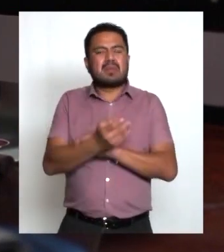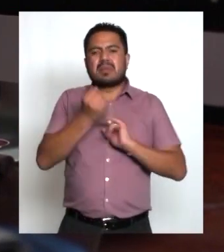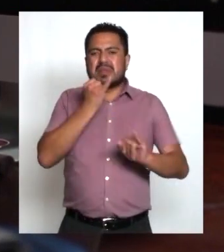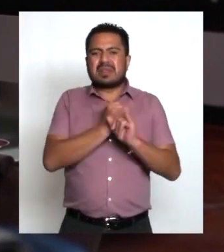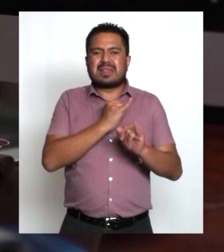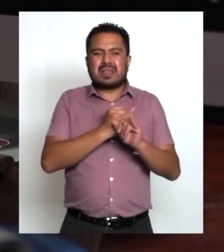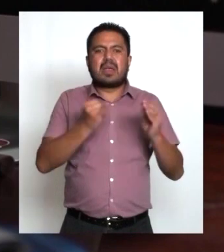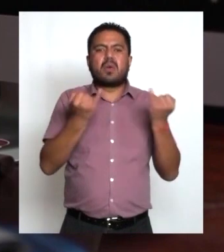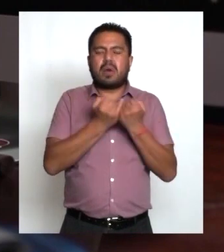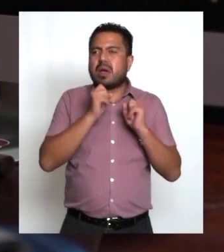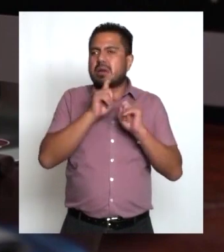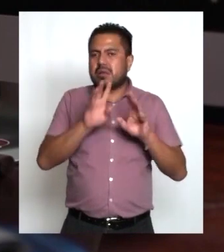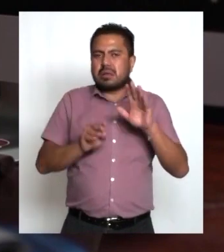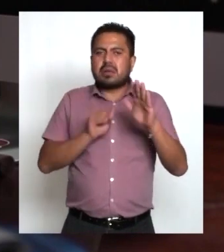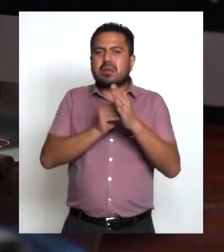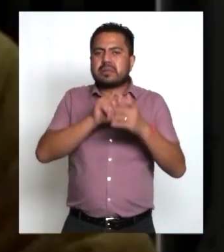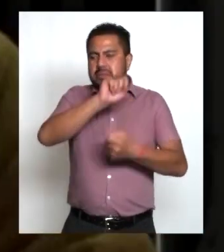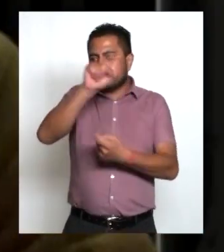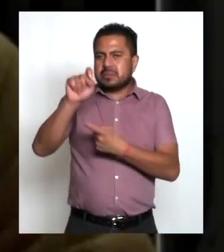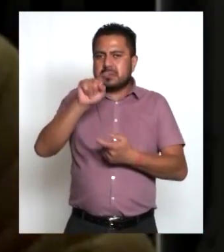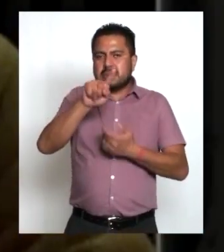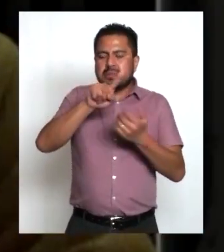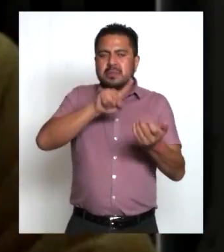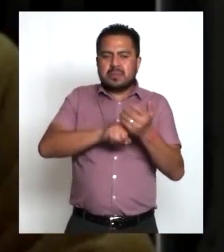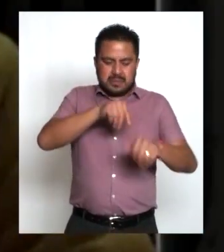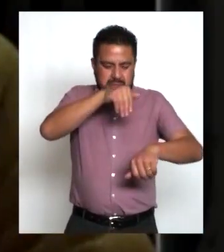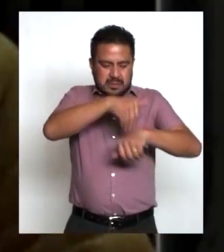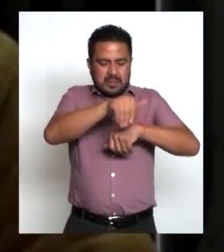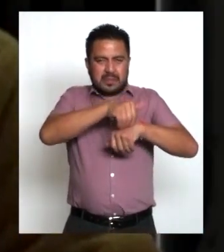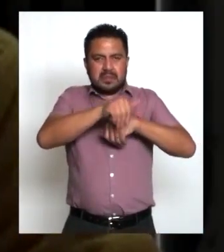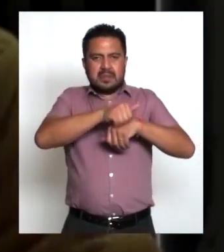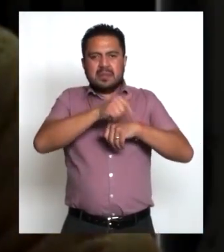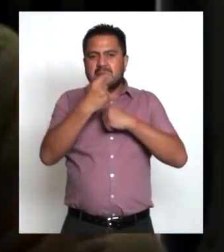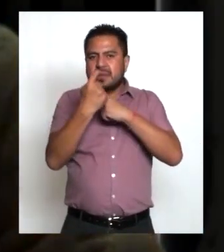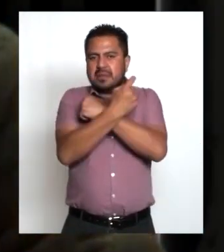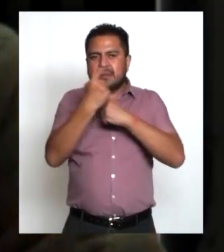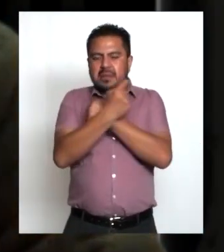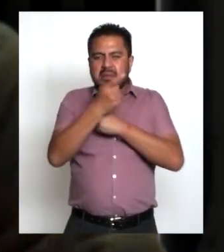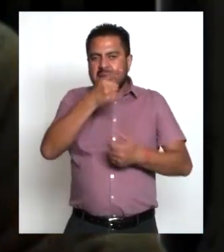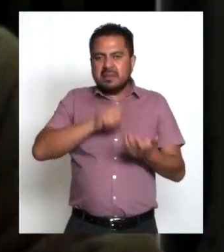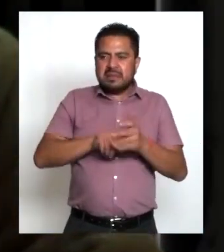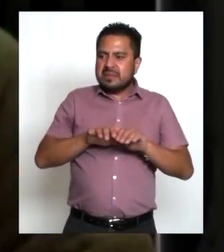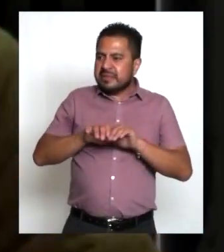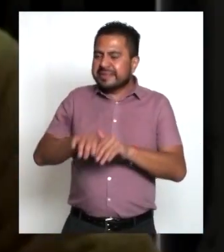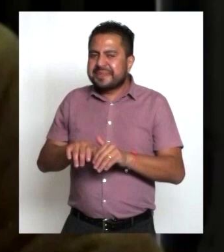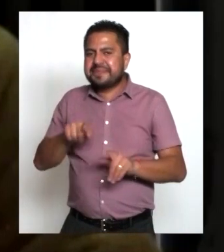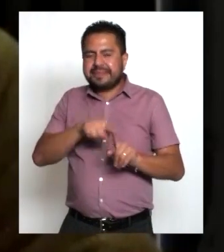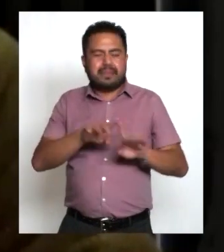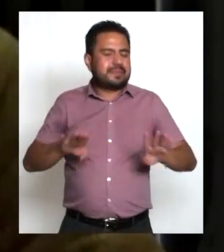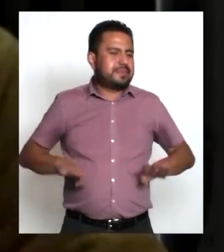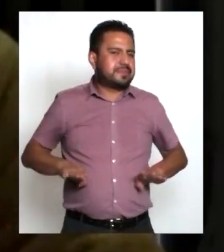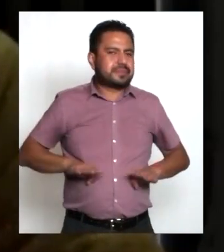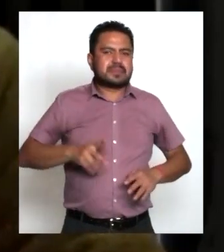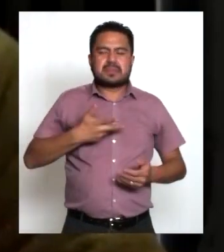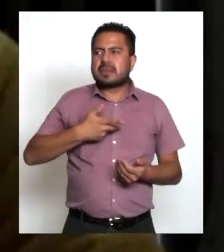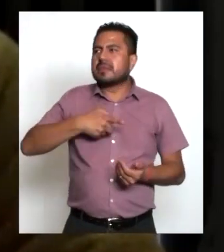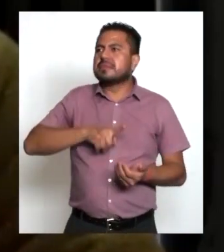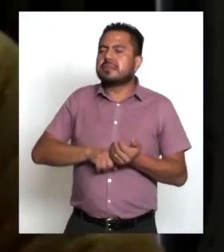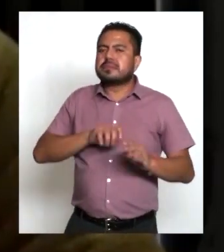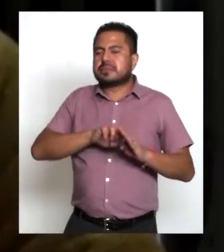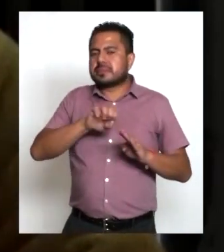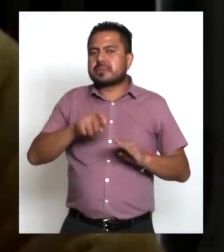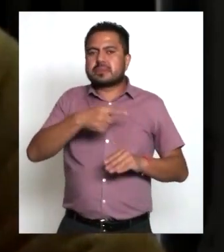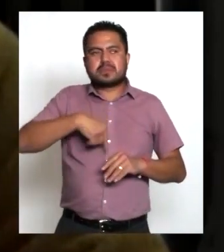todas esas direcciones web que ponemos, se localizan ahí en un número y automáticamente ingresan. Esto es similar a tener,